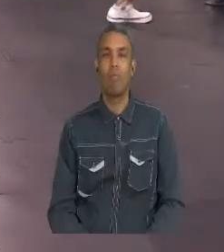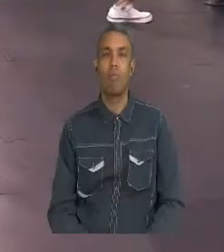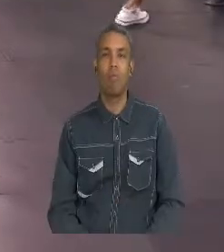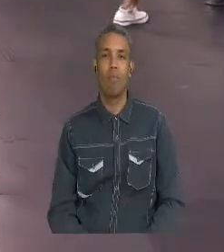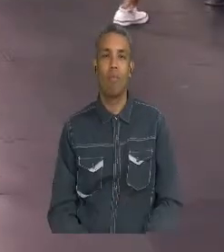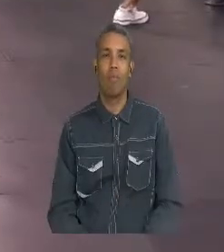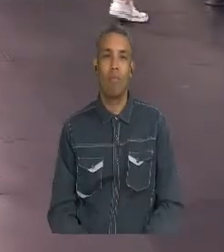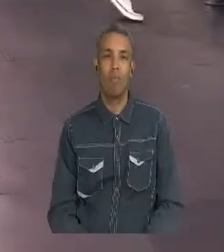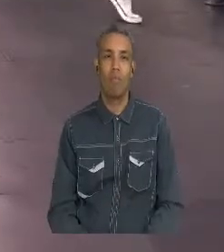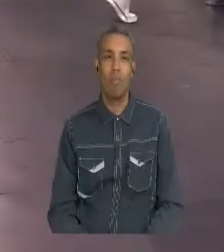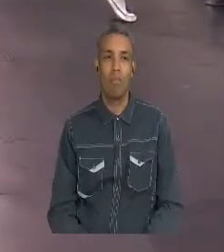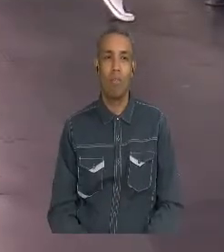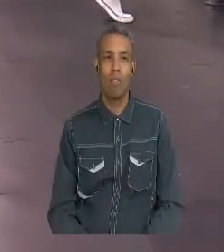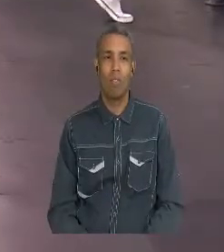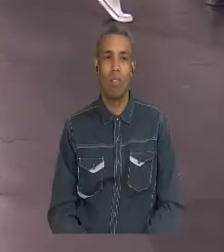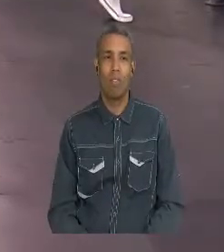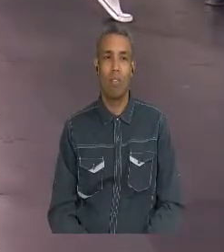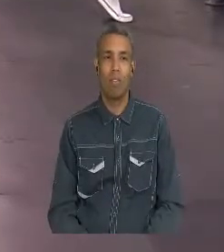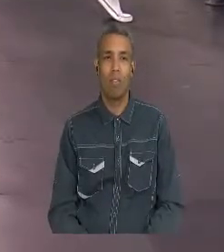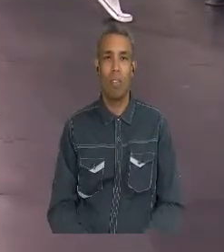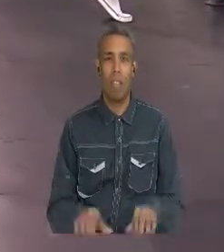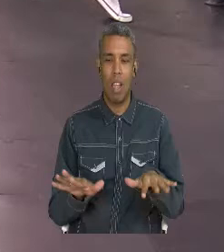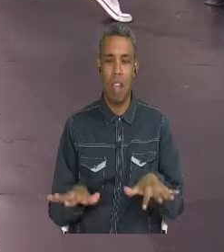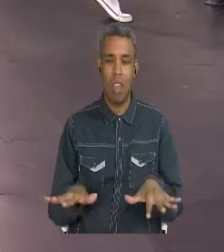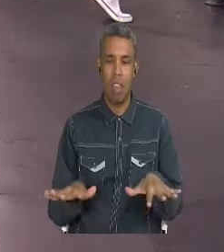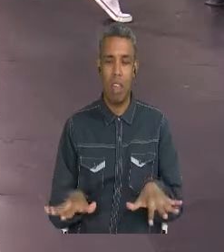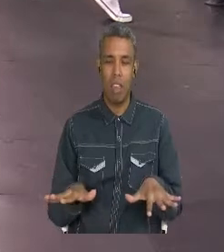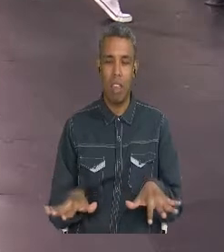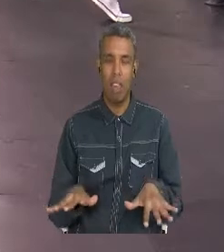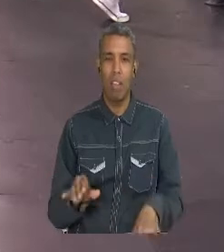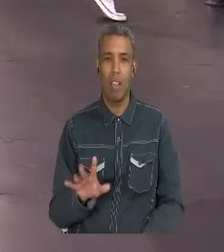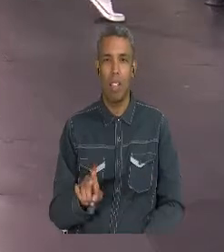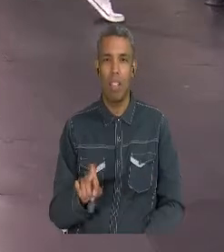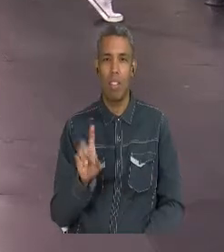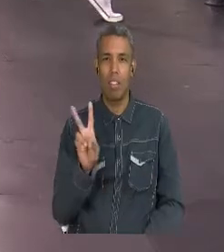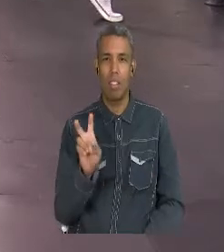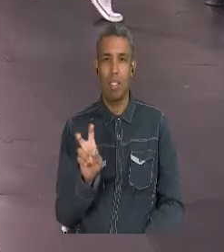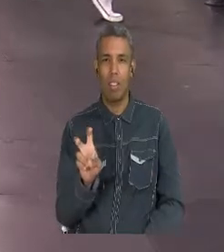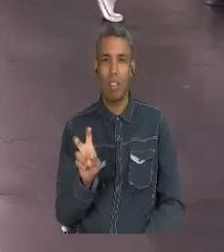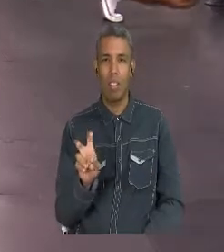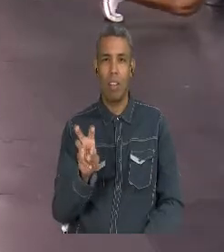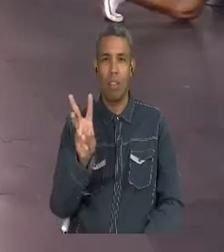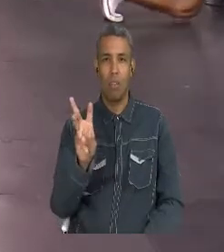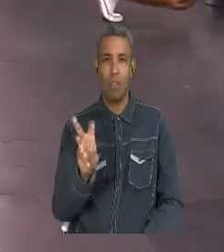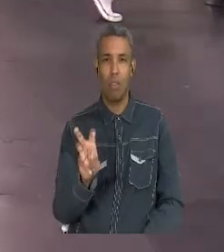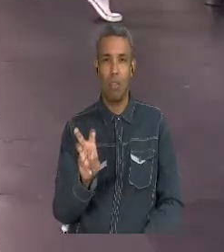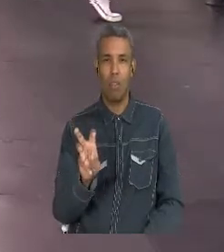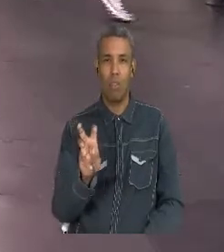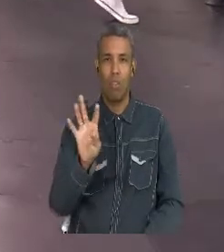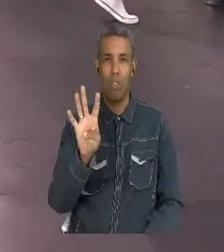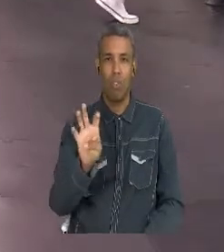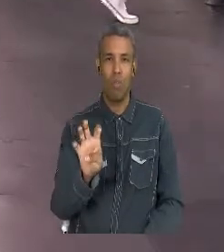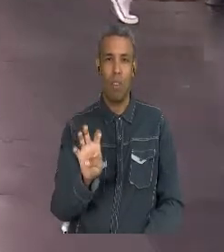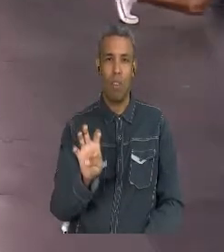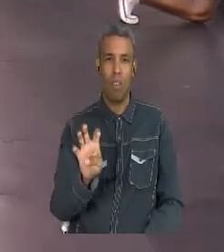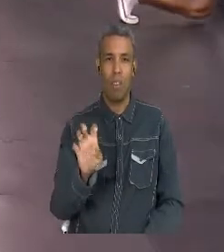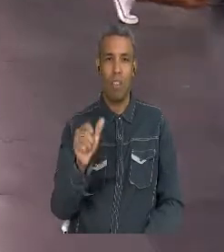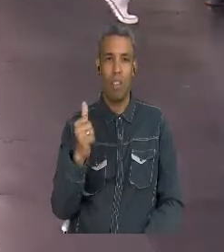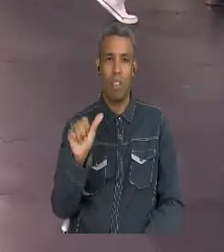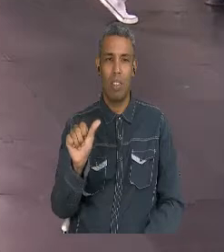2, 3, 4, 5, 6, 7, 8,